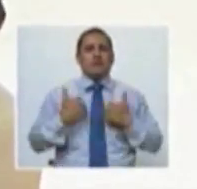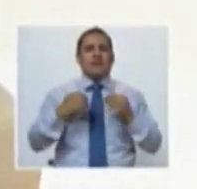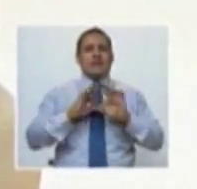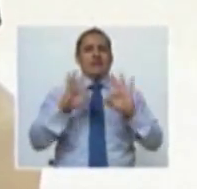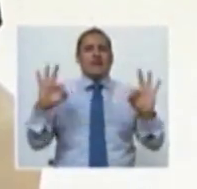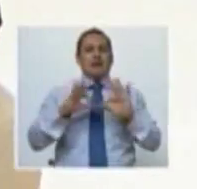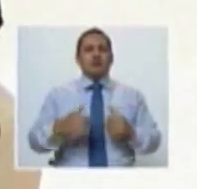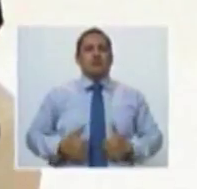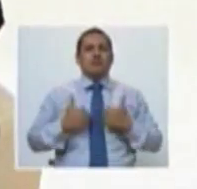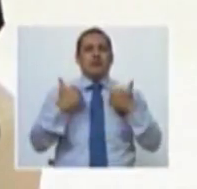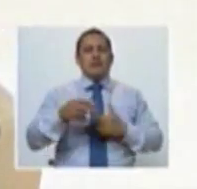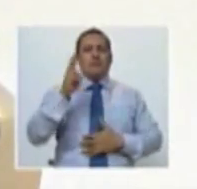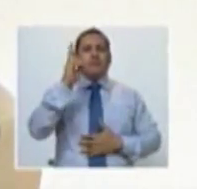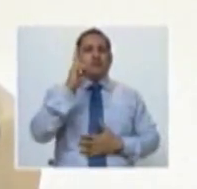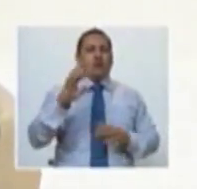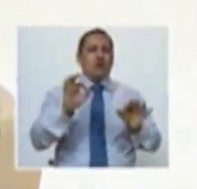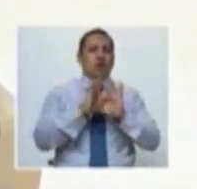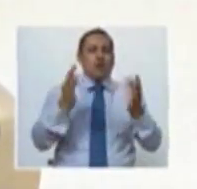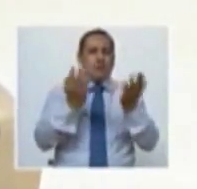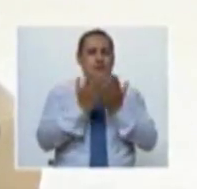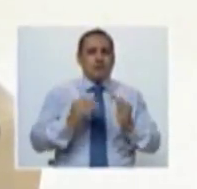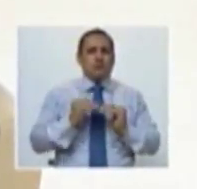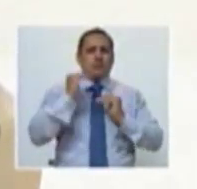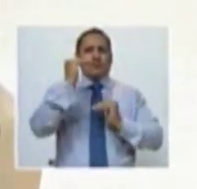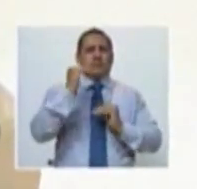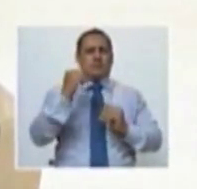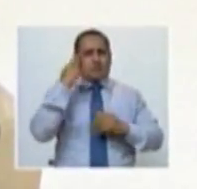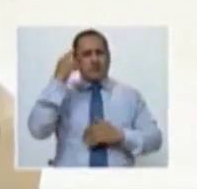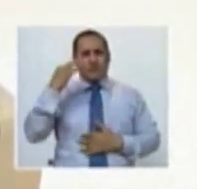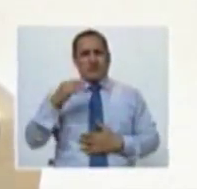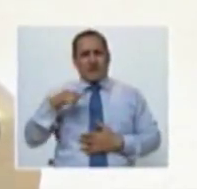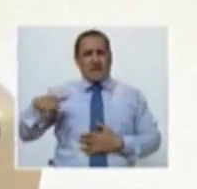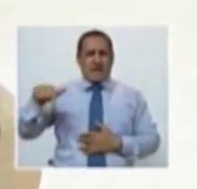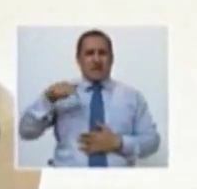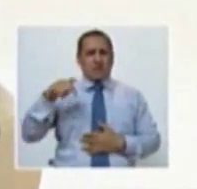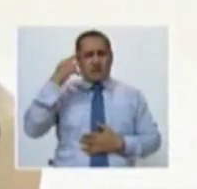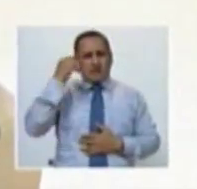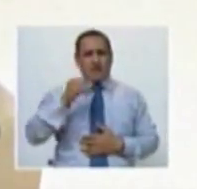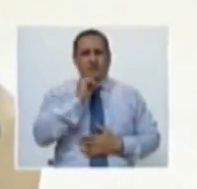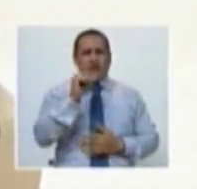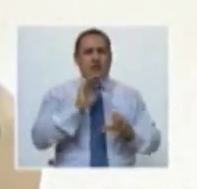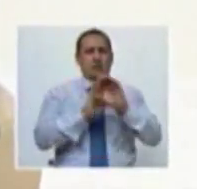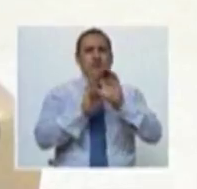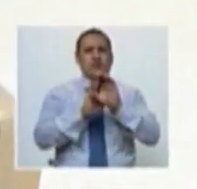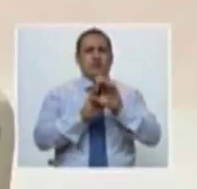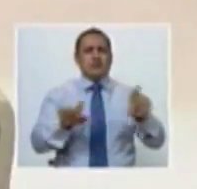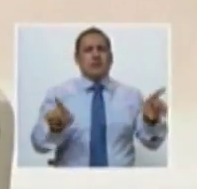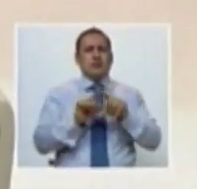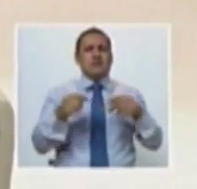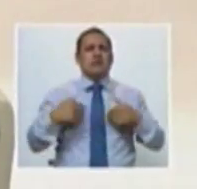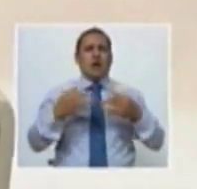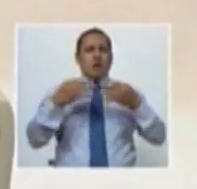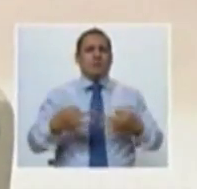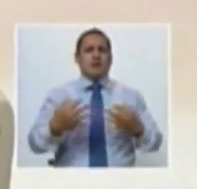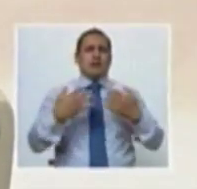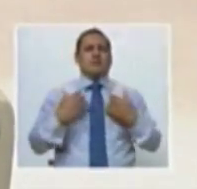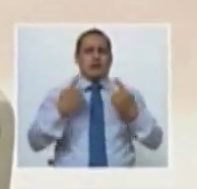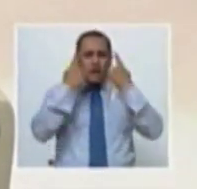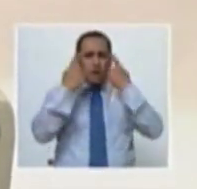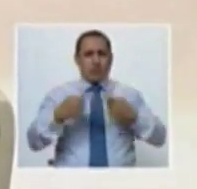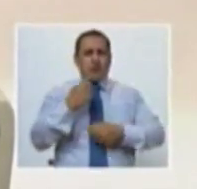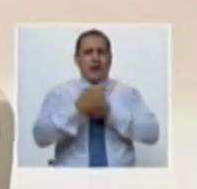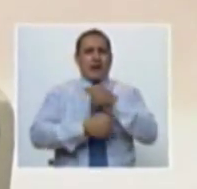la carrera pública magisterial. Entonces ellos han dicho, aquí hay una situación de inconstitucionalidad. Claro, en tanto ya cumplí mi delito, ya